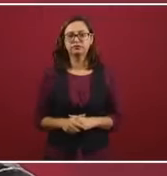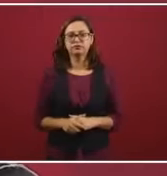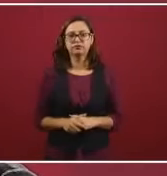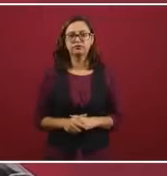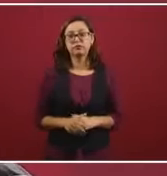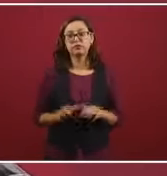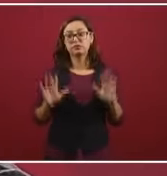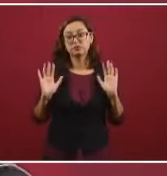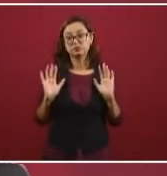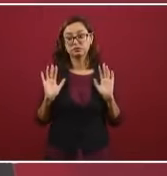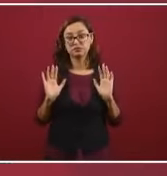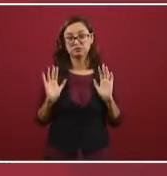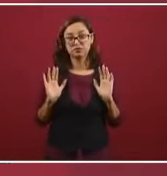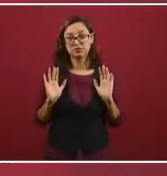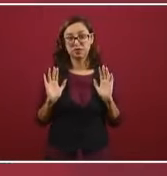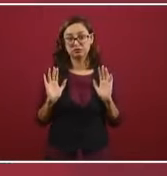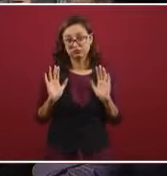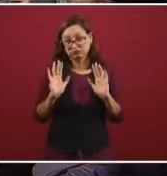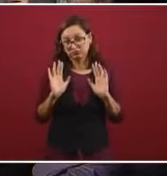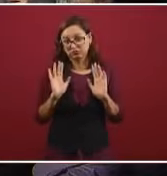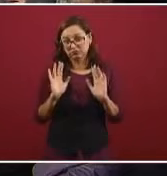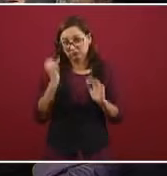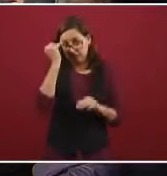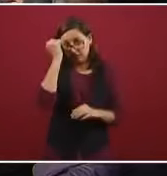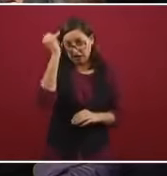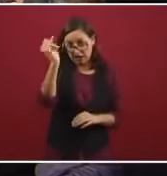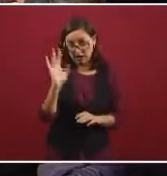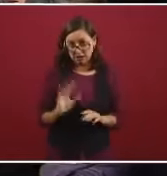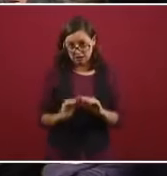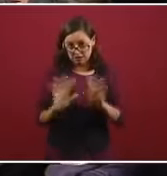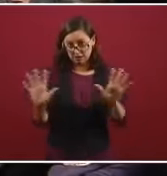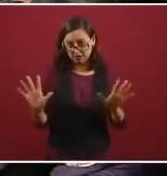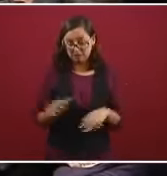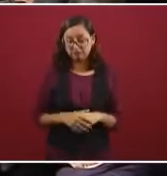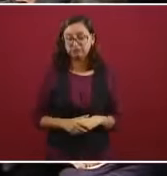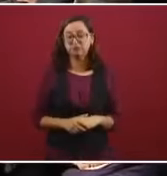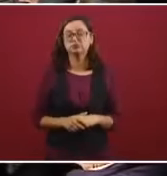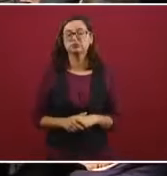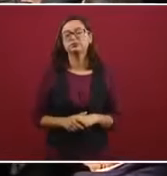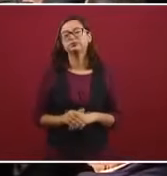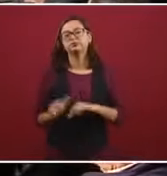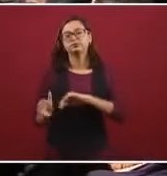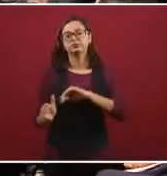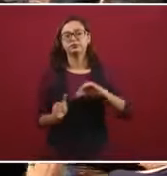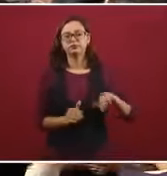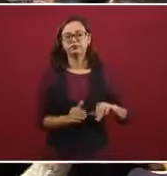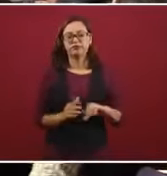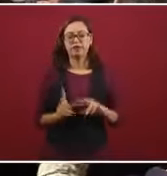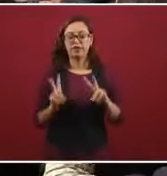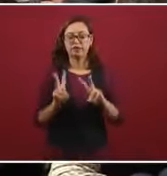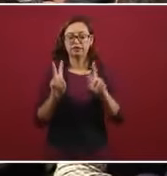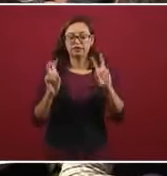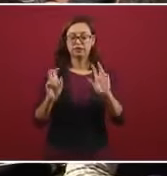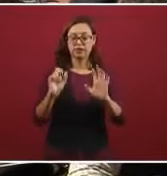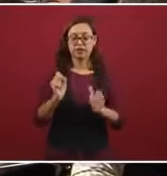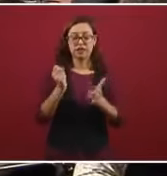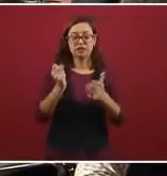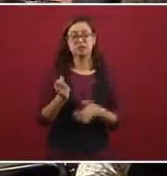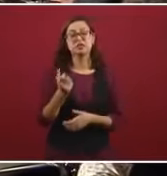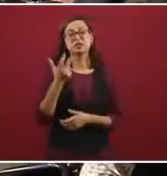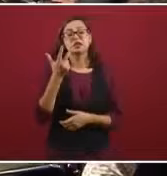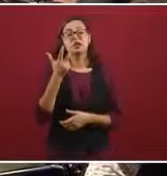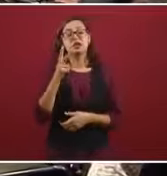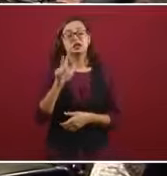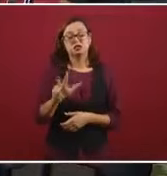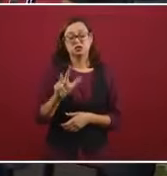Digo, para que nos demos una idea. De la cantidad de recursos, Estados Unidos se comprometió el 18 de diciembre